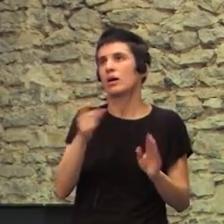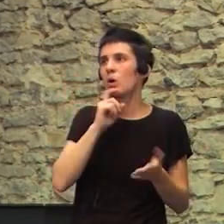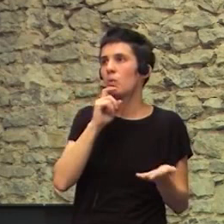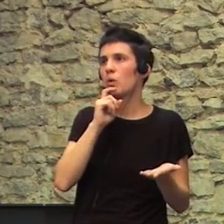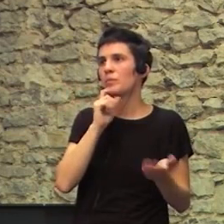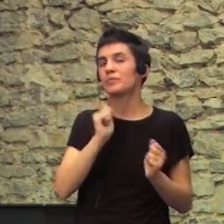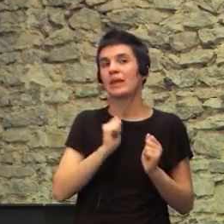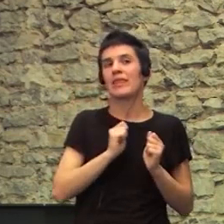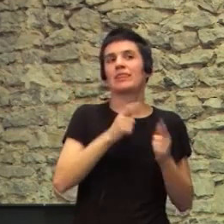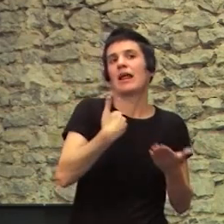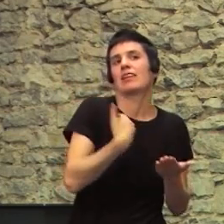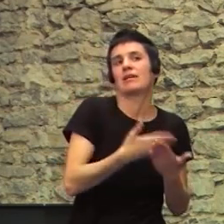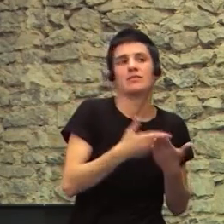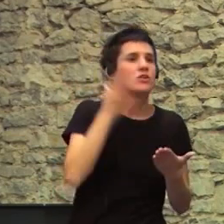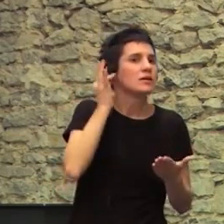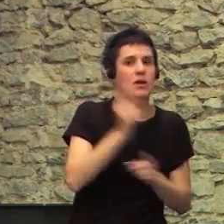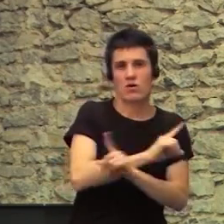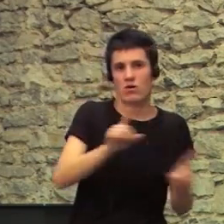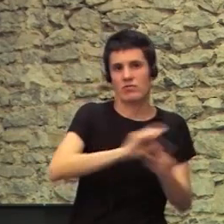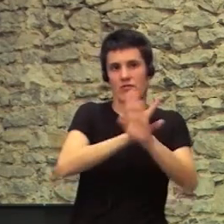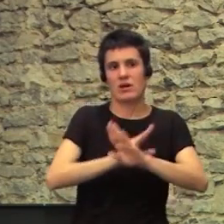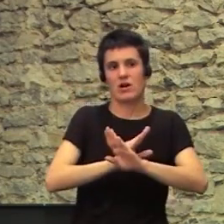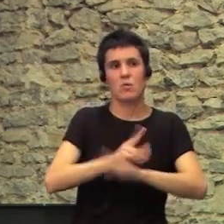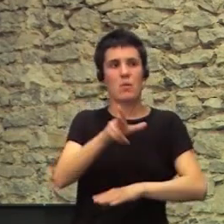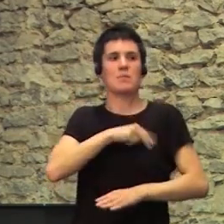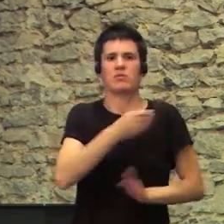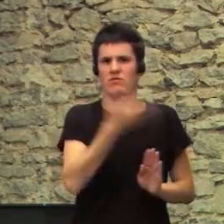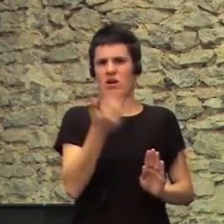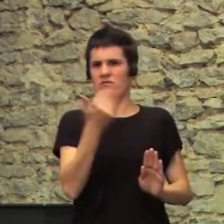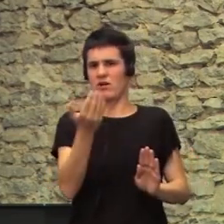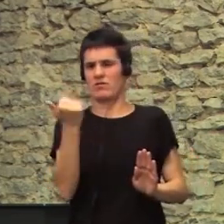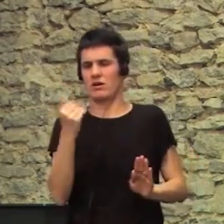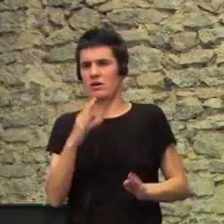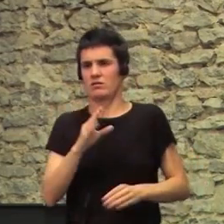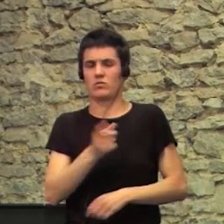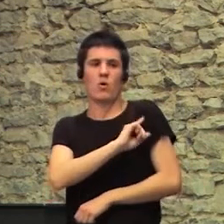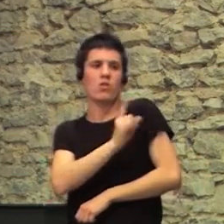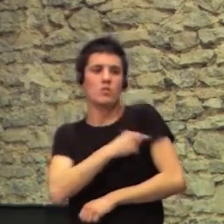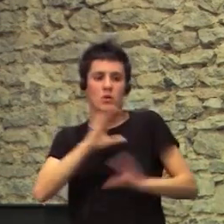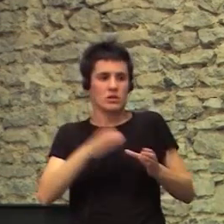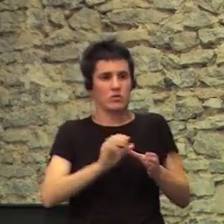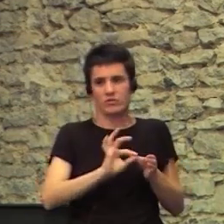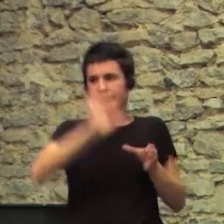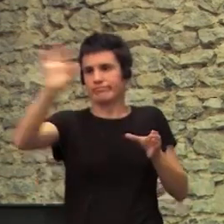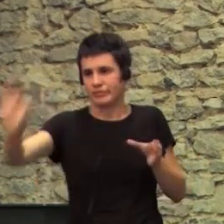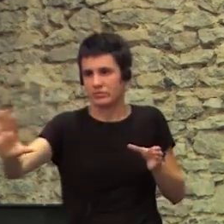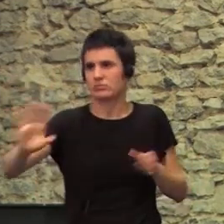no se les dio un certificado de feminidad, se les quitaron las medallas, se les expropió de todo el mundo del deporte, y luego tuvieron además todo el acoso, que era uno